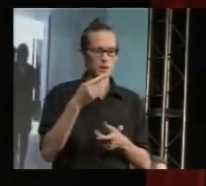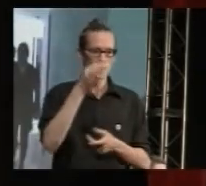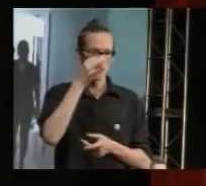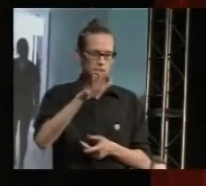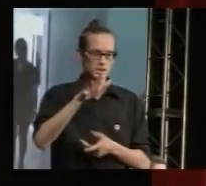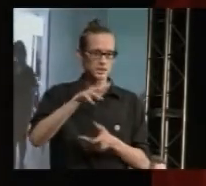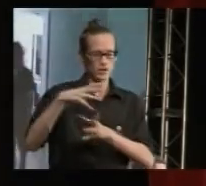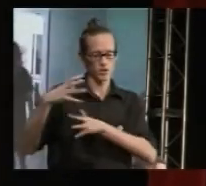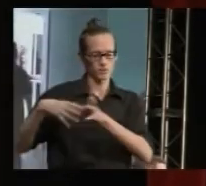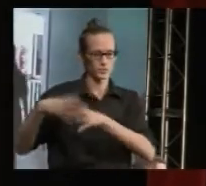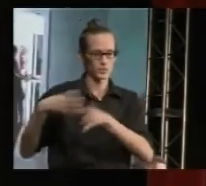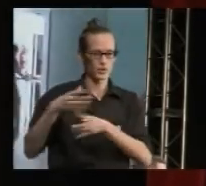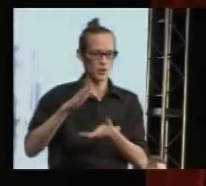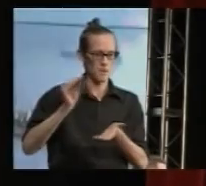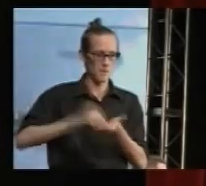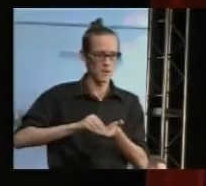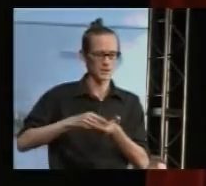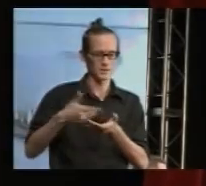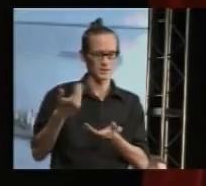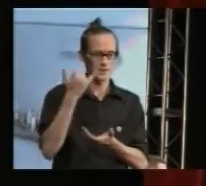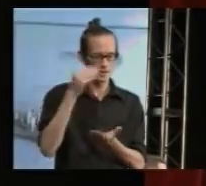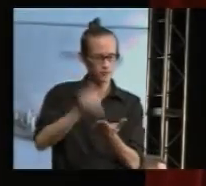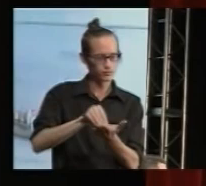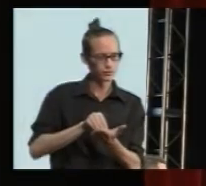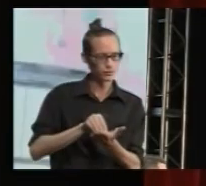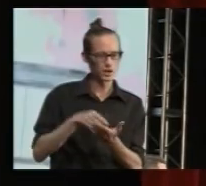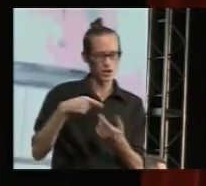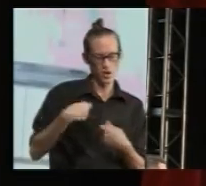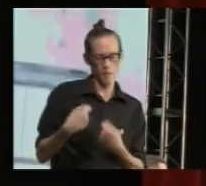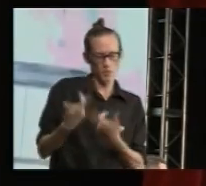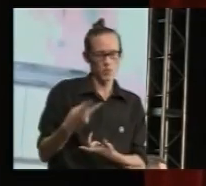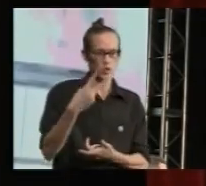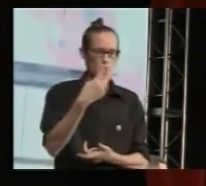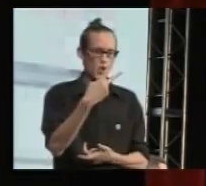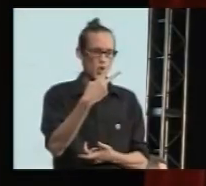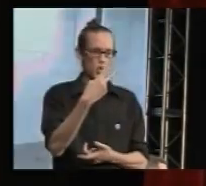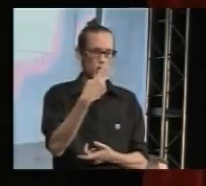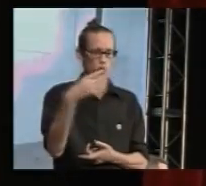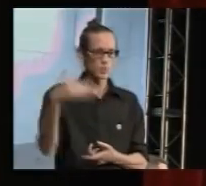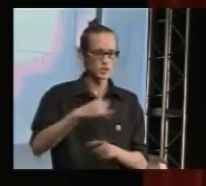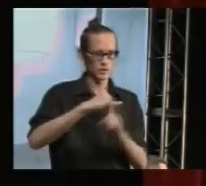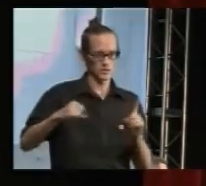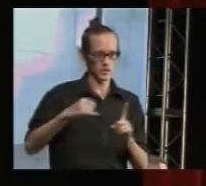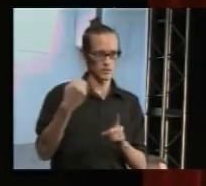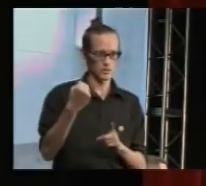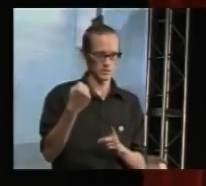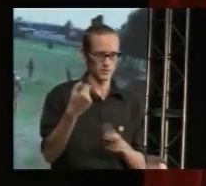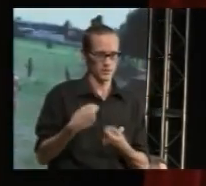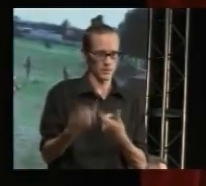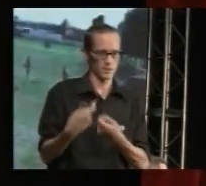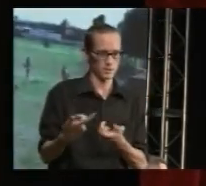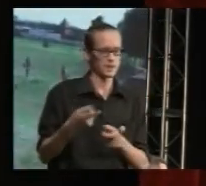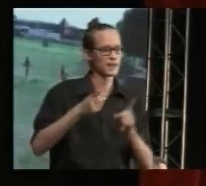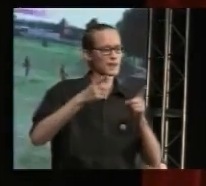están en la fase final y a los cuales le vamos a entregar créditos por un total de 2 millones y medio de pesos. También creamos